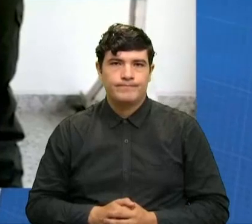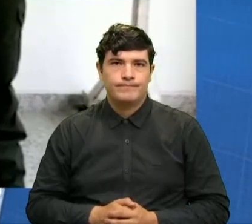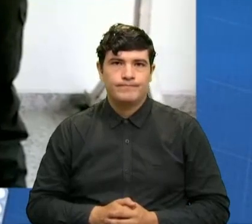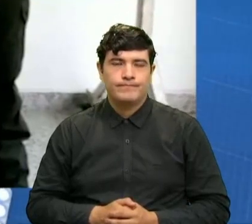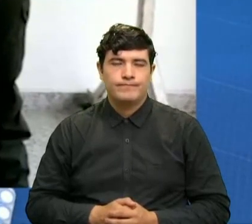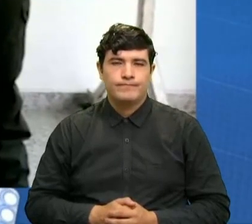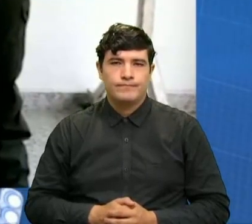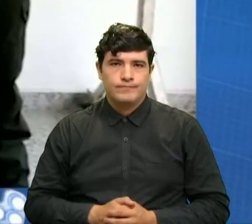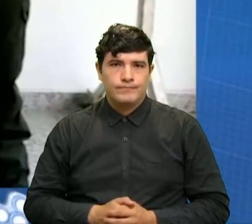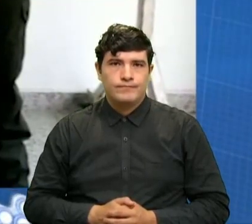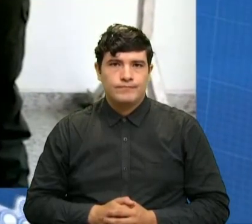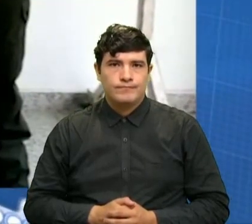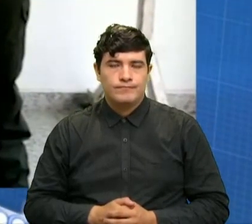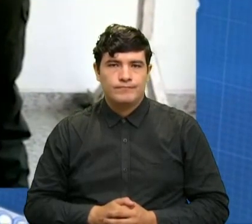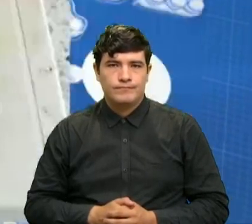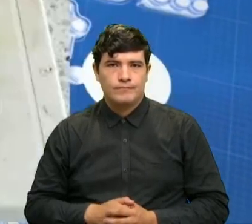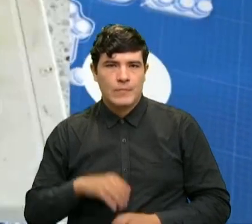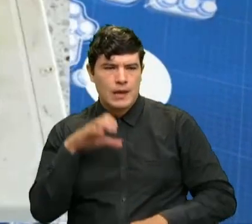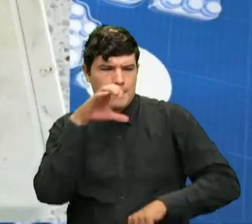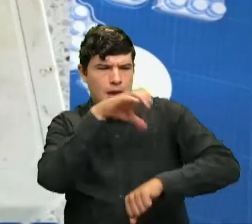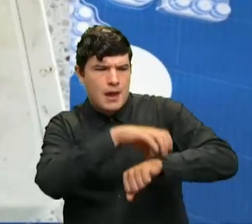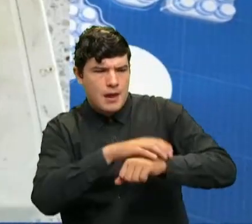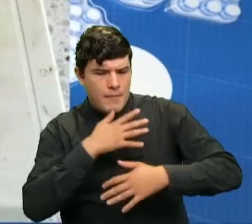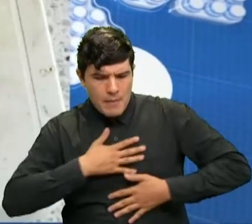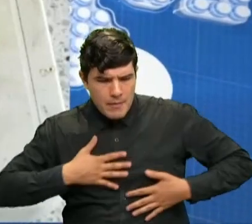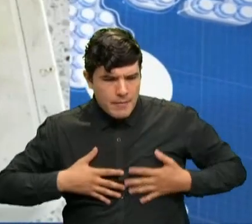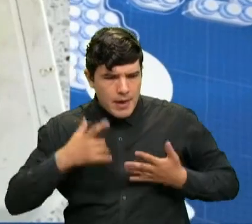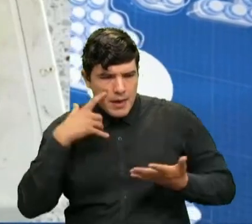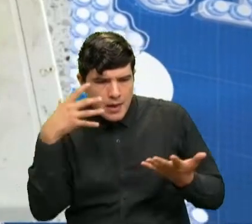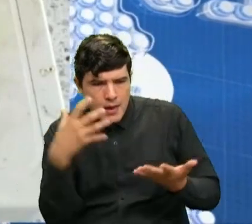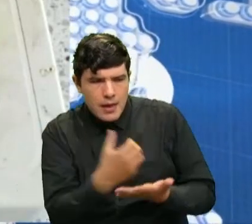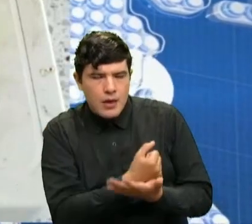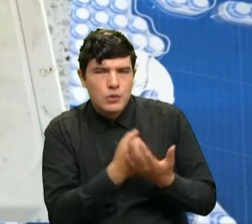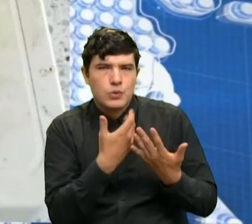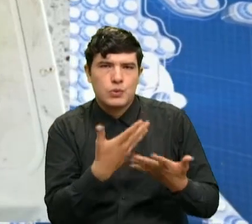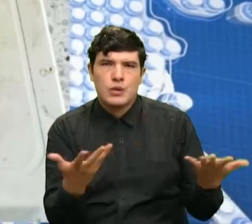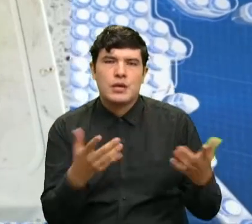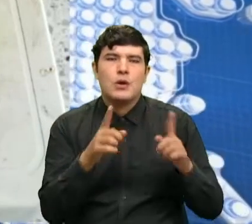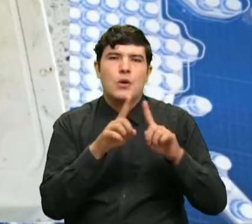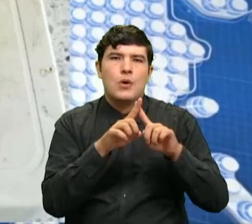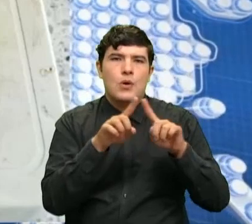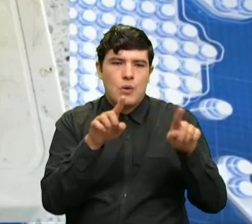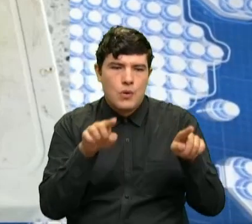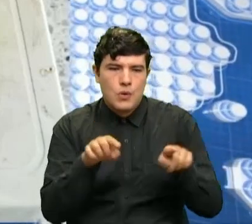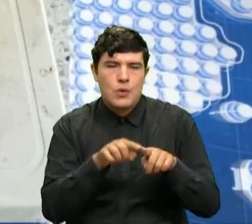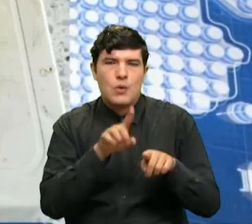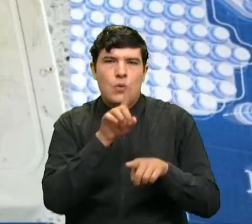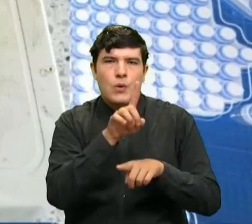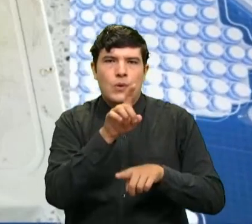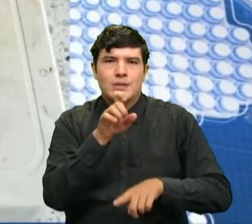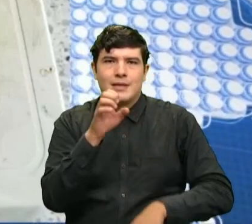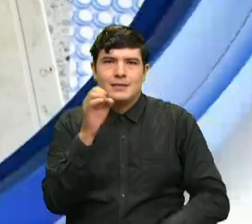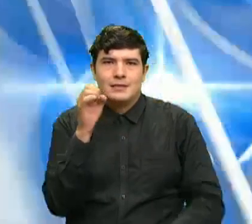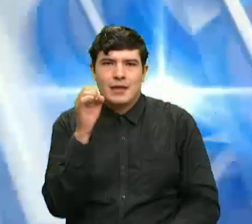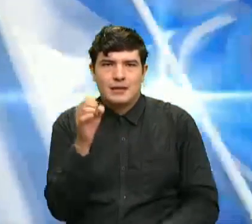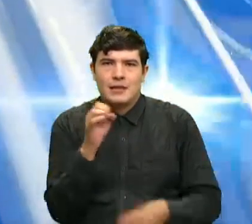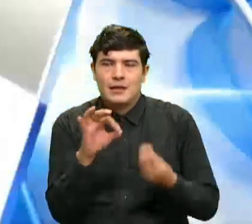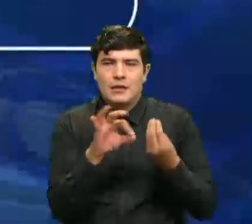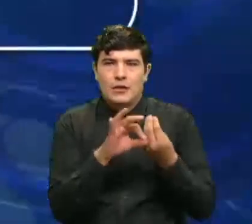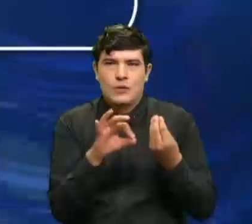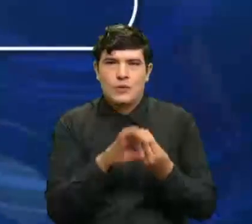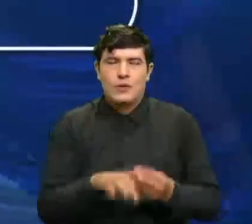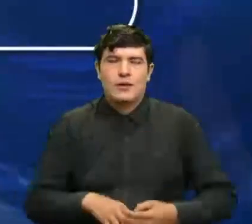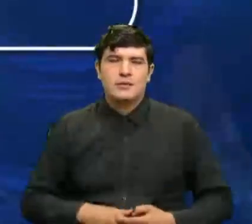más de 160 dosis de estupefacientes, entre marihuana y bazuco, los cuales estaría comercializando en los